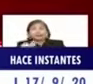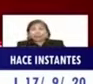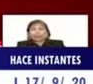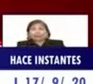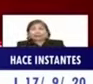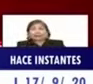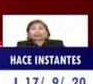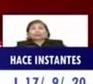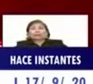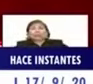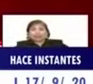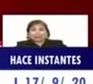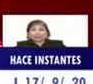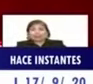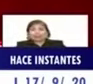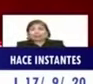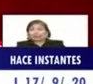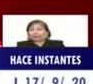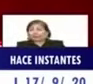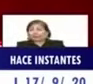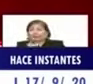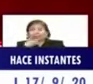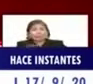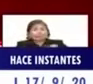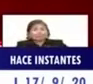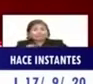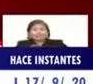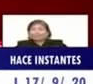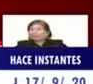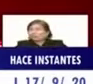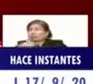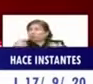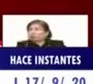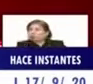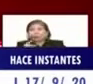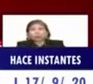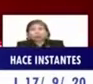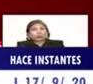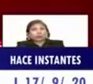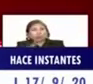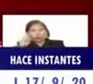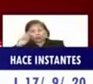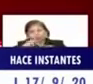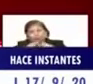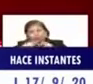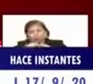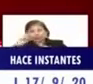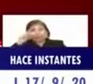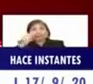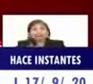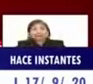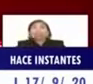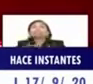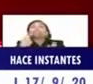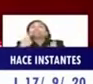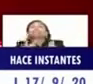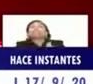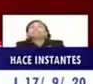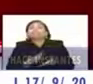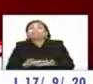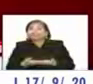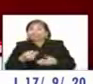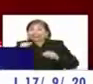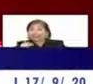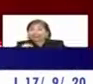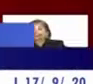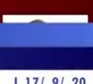señores parlamentarios, porque en un momento tan difícil que hemos vivido esta semana, nos han puesto a prueba. Y en